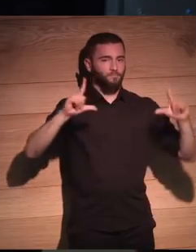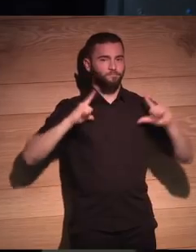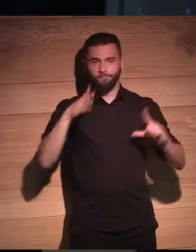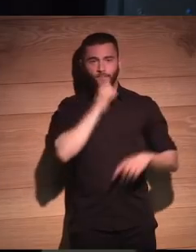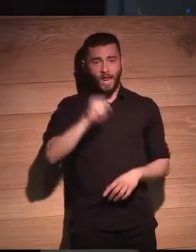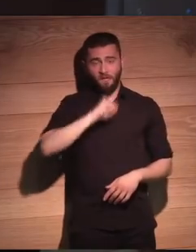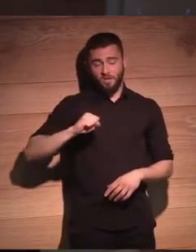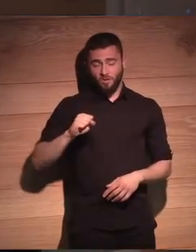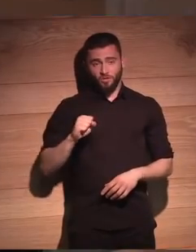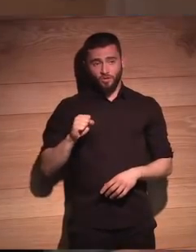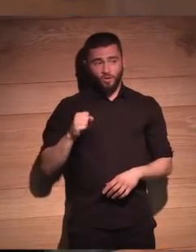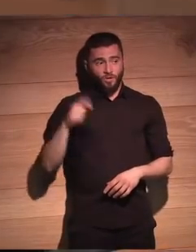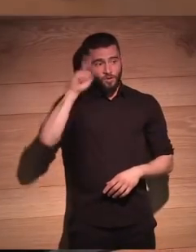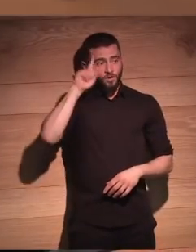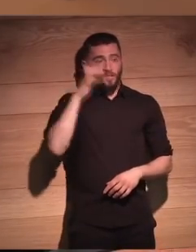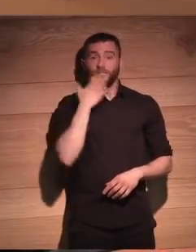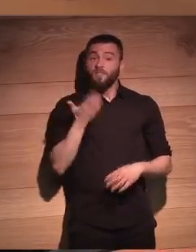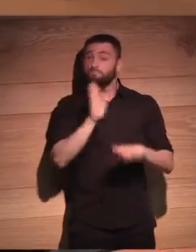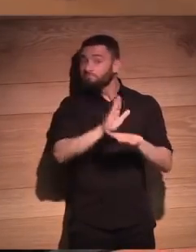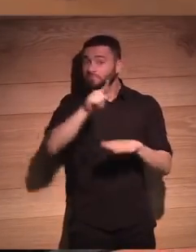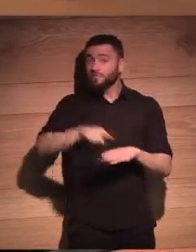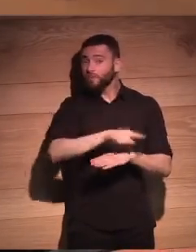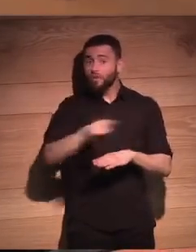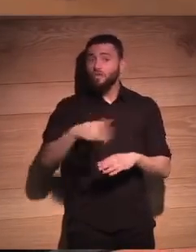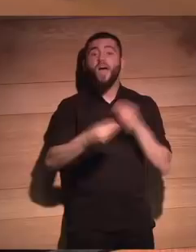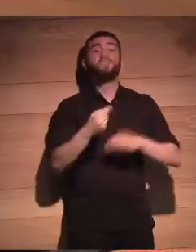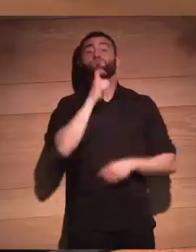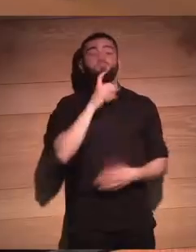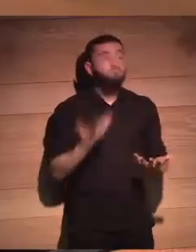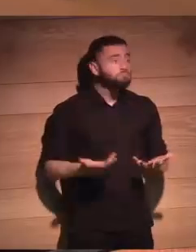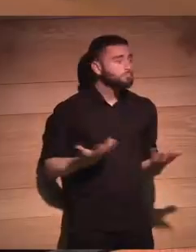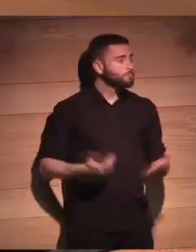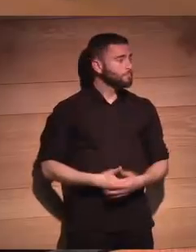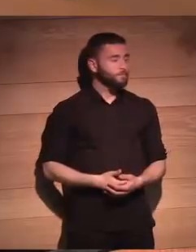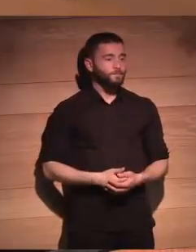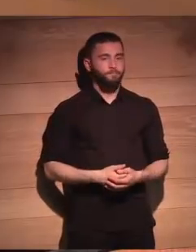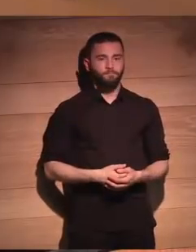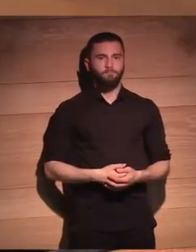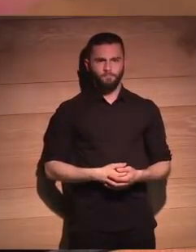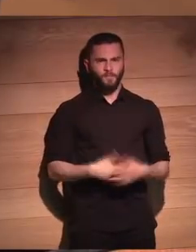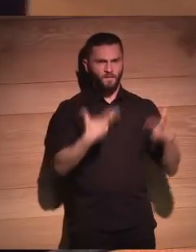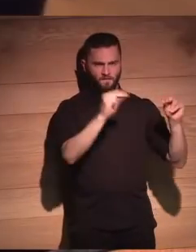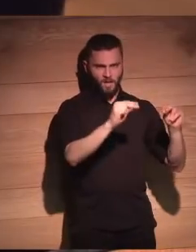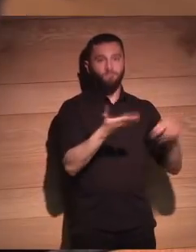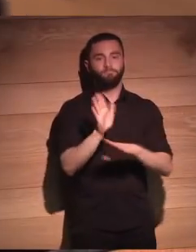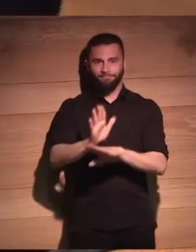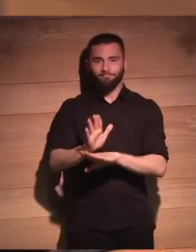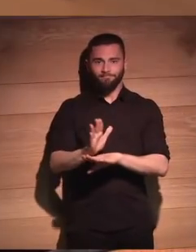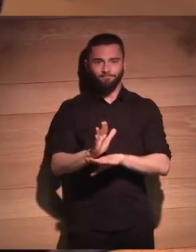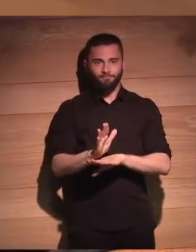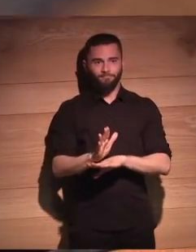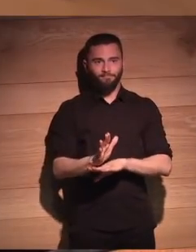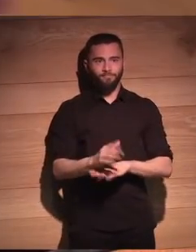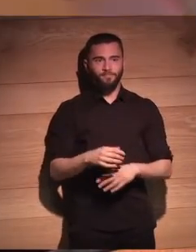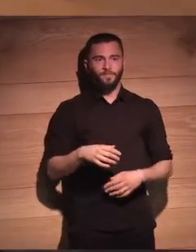nada, no sé si lo enseño o no lo enseño o ya, ¿cómo hacemos? Cuando está acabado. Cuando está acabado, ¿no? Cuando esté Mejor. acabado. Bueno, no, porque si